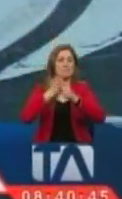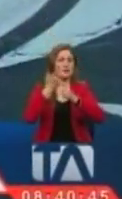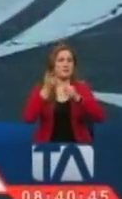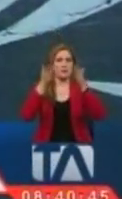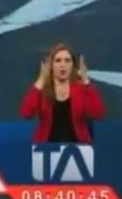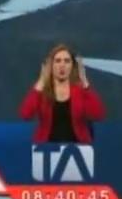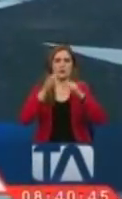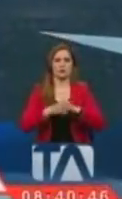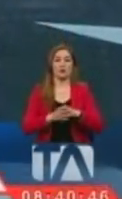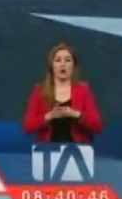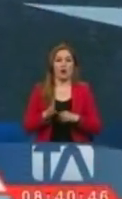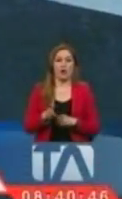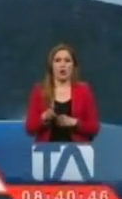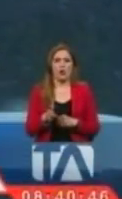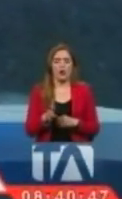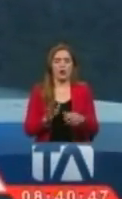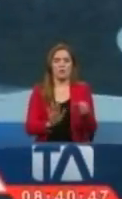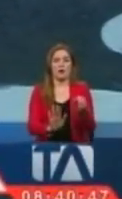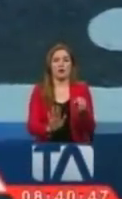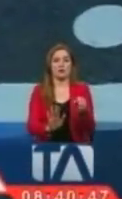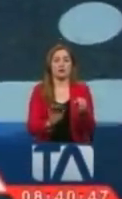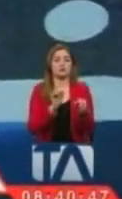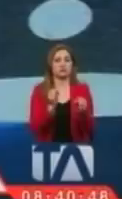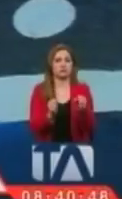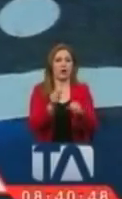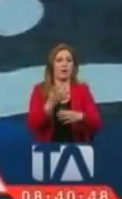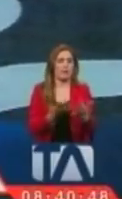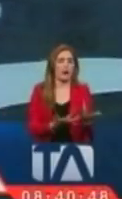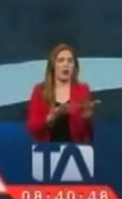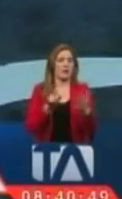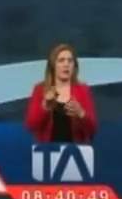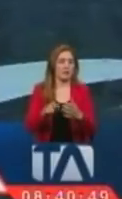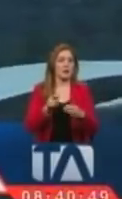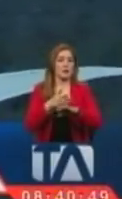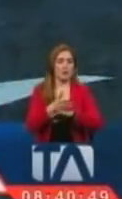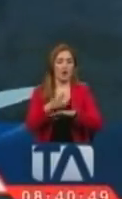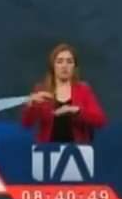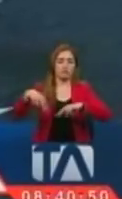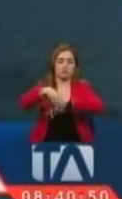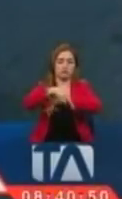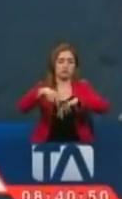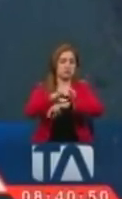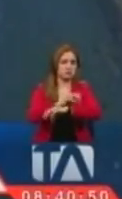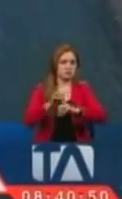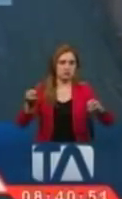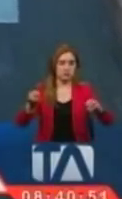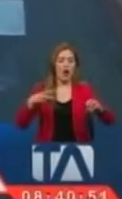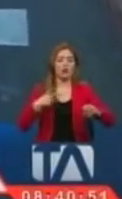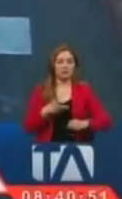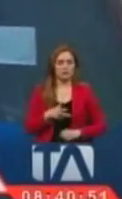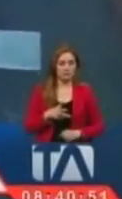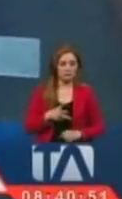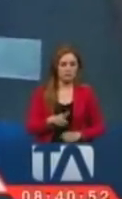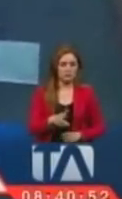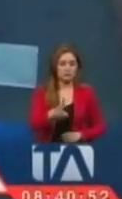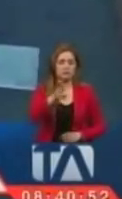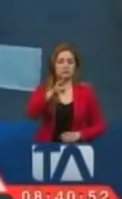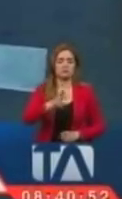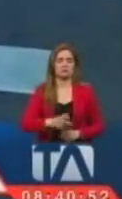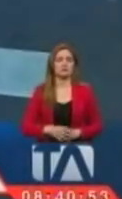peatón este paso cebra está constituido por las líneas las franjas de cebra y unas líneas transversales